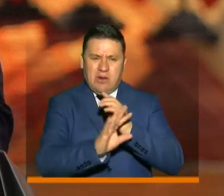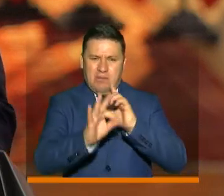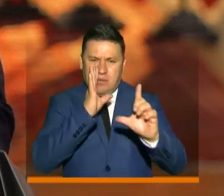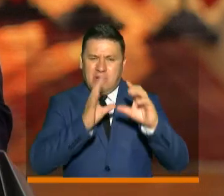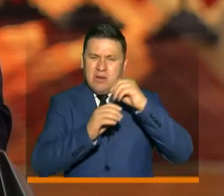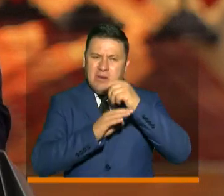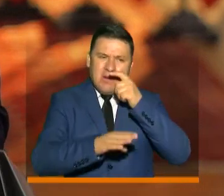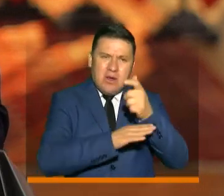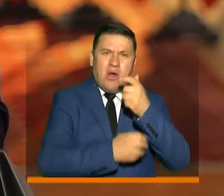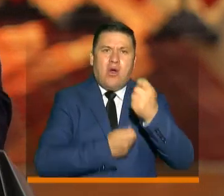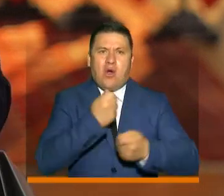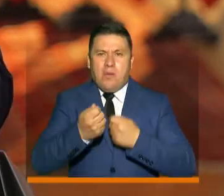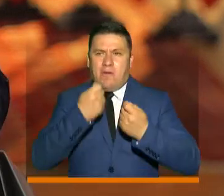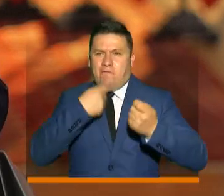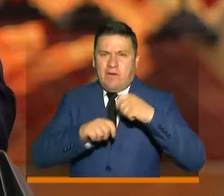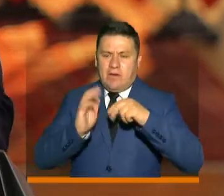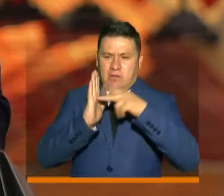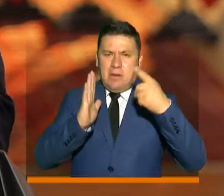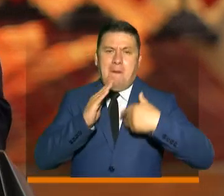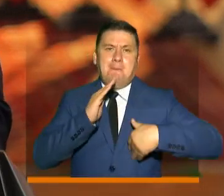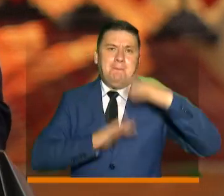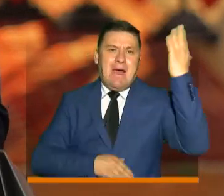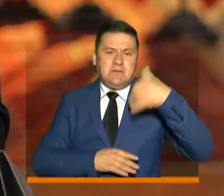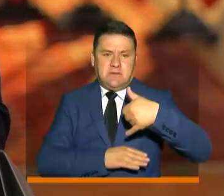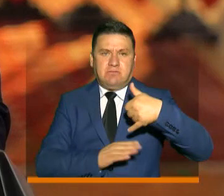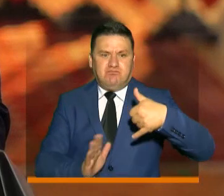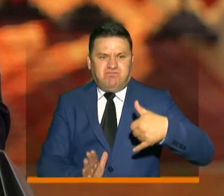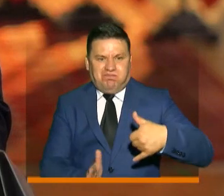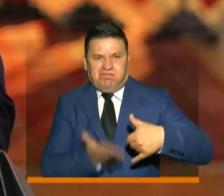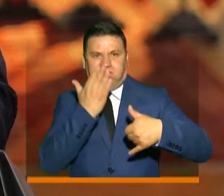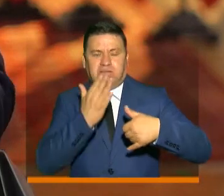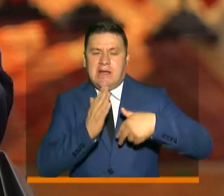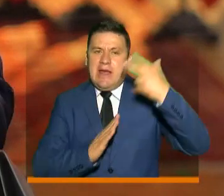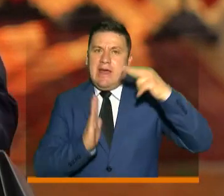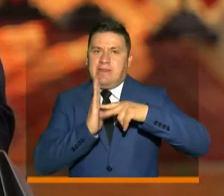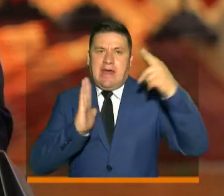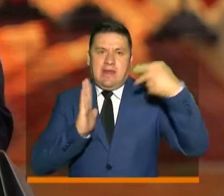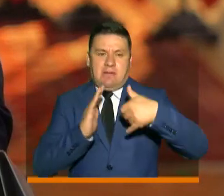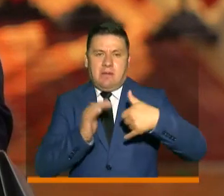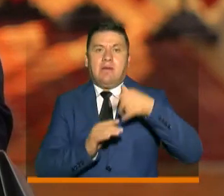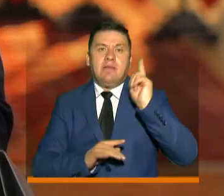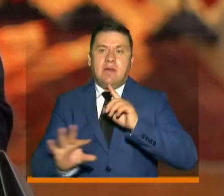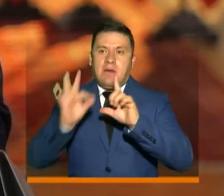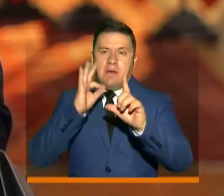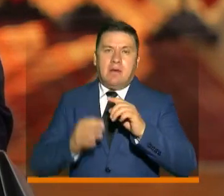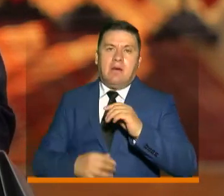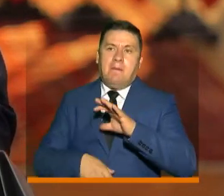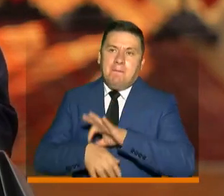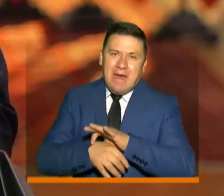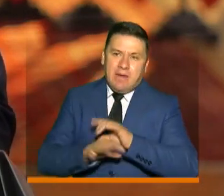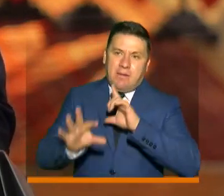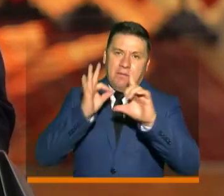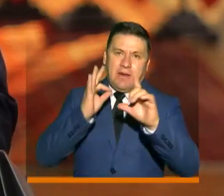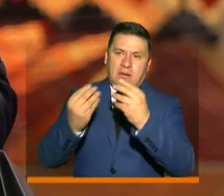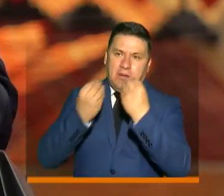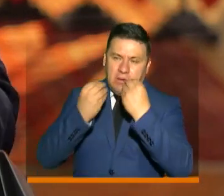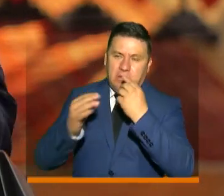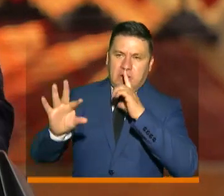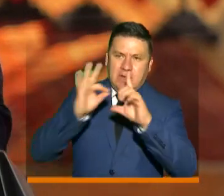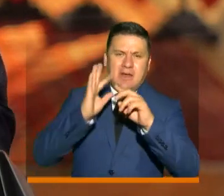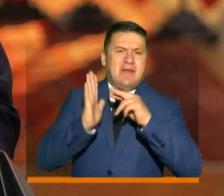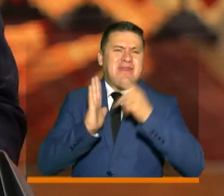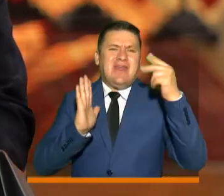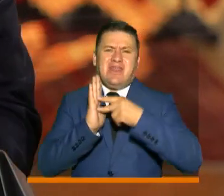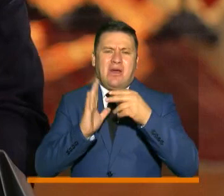profundización del comercio electrónico así como los mecanismos propicios para la telemedicina la formación virtual las